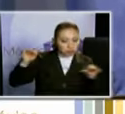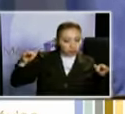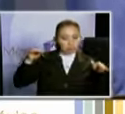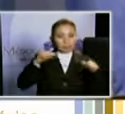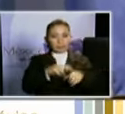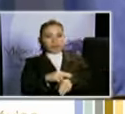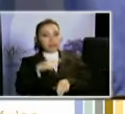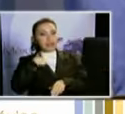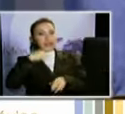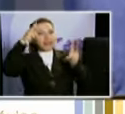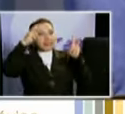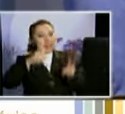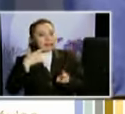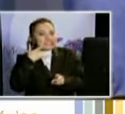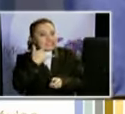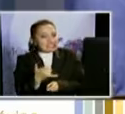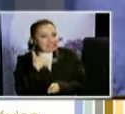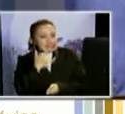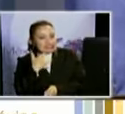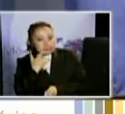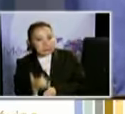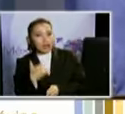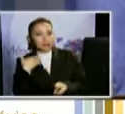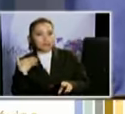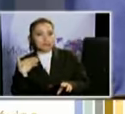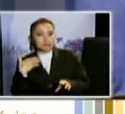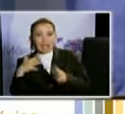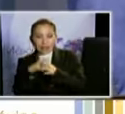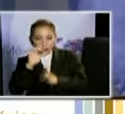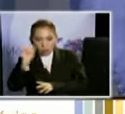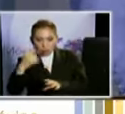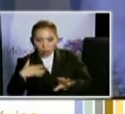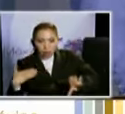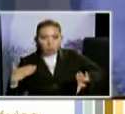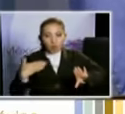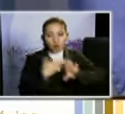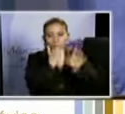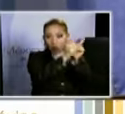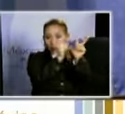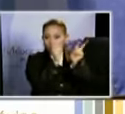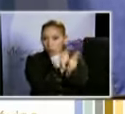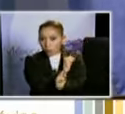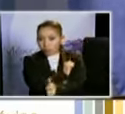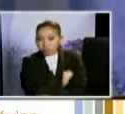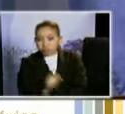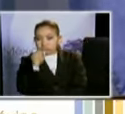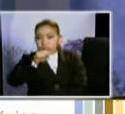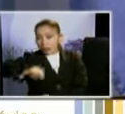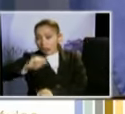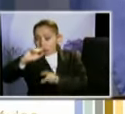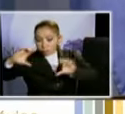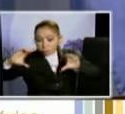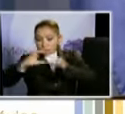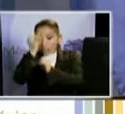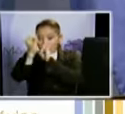en el tema de la lucha, no la guerra, la lucha contra el crimen organizado, es que la comunidad